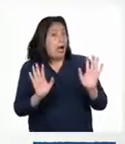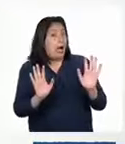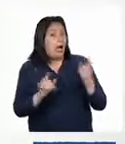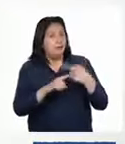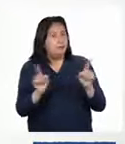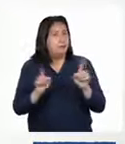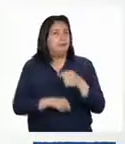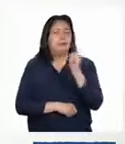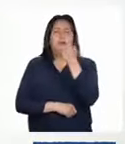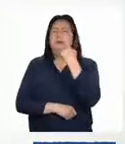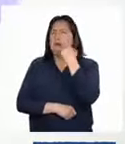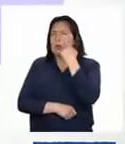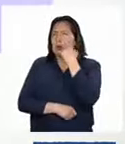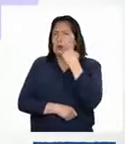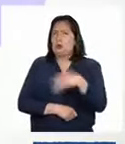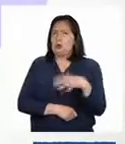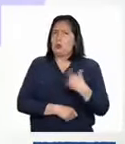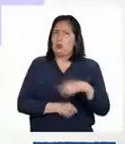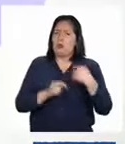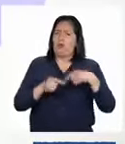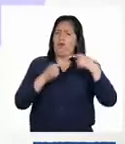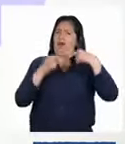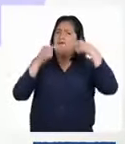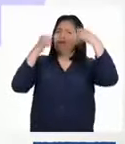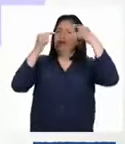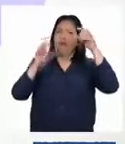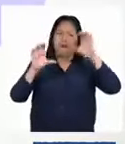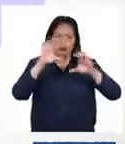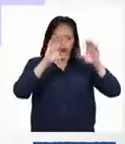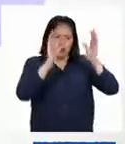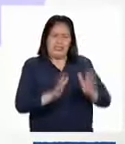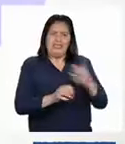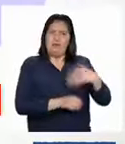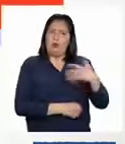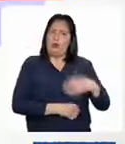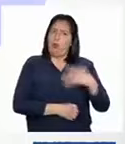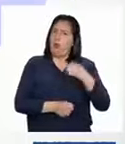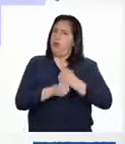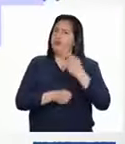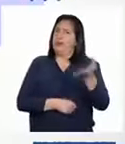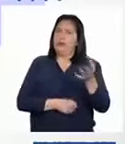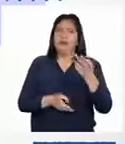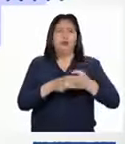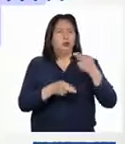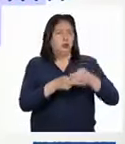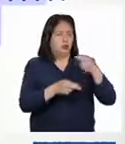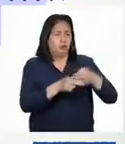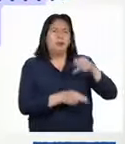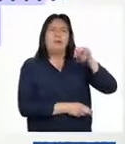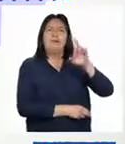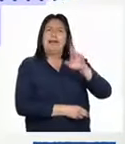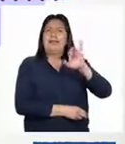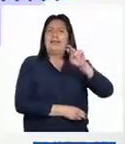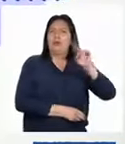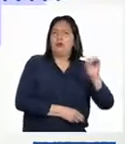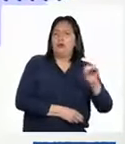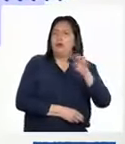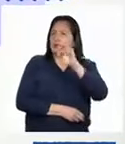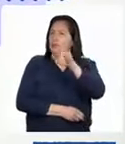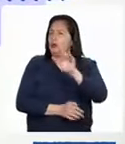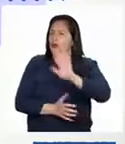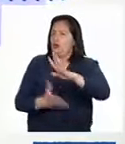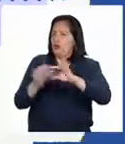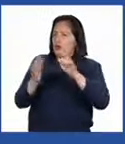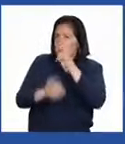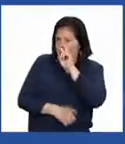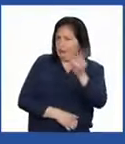Pero primero vamos a conocer a un gran científico que hizo una labor increíble. Su nombre es Marino Morikawa y veremos su